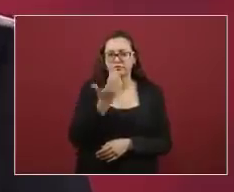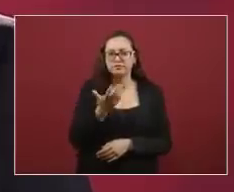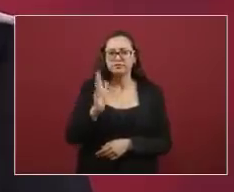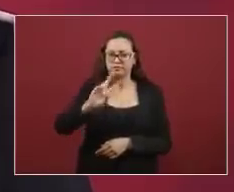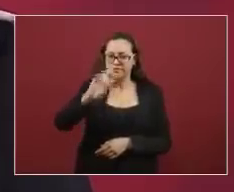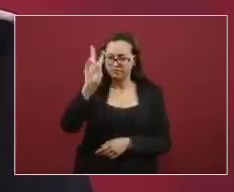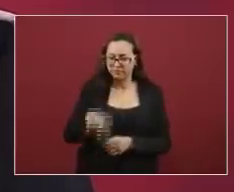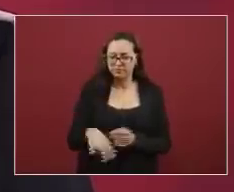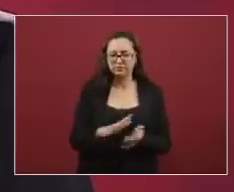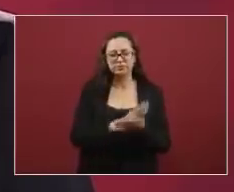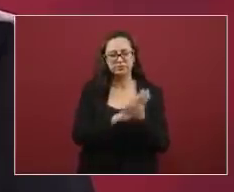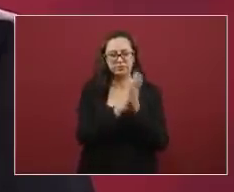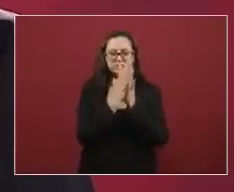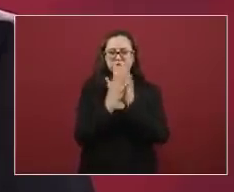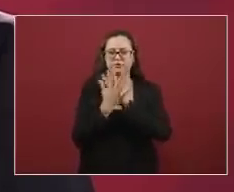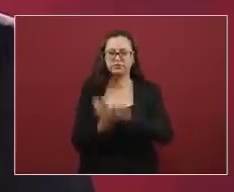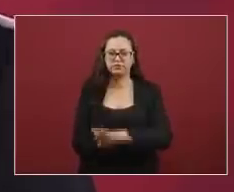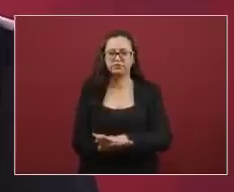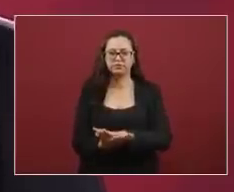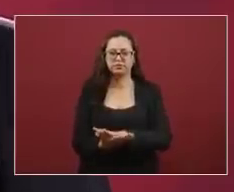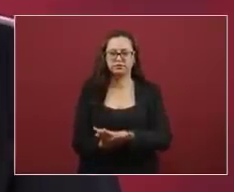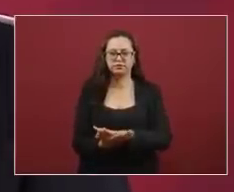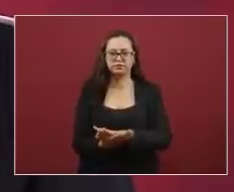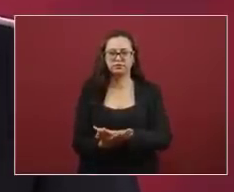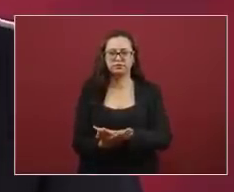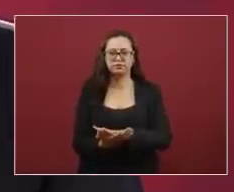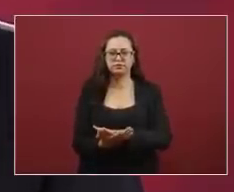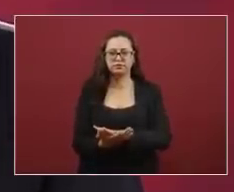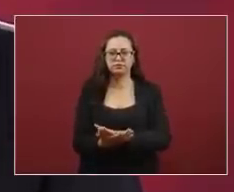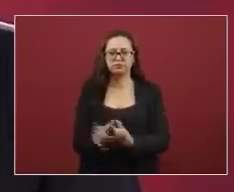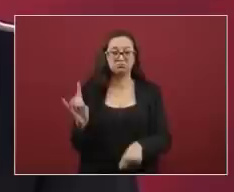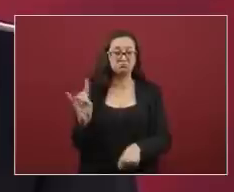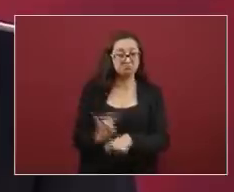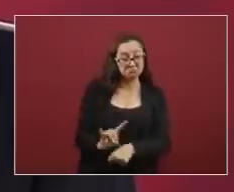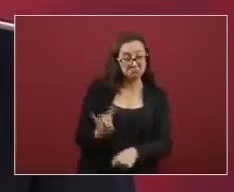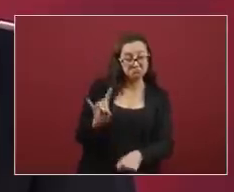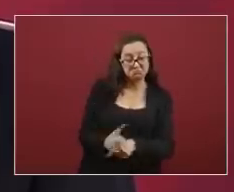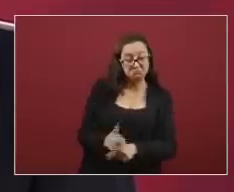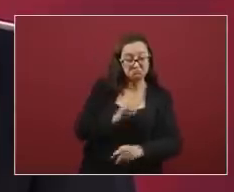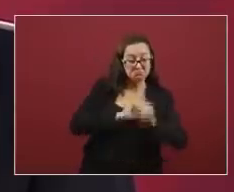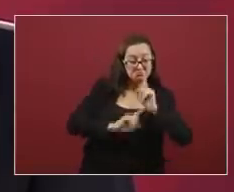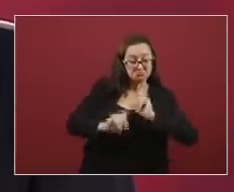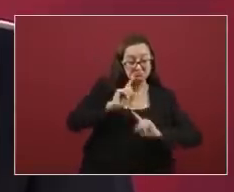transformación y no simulamos.